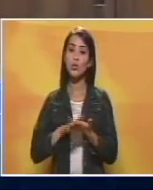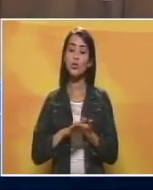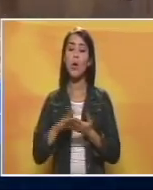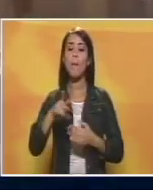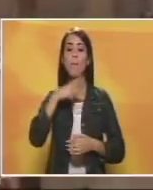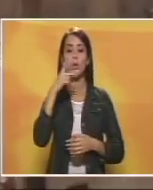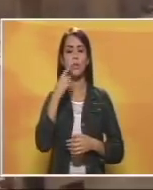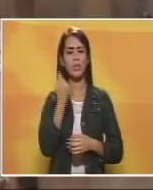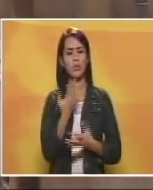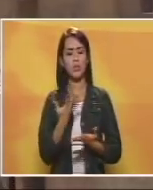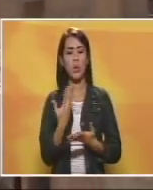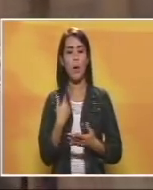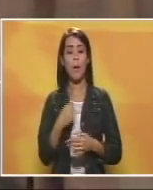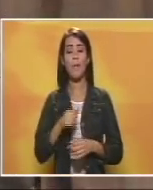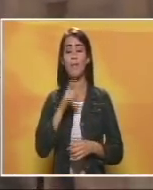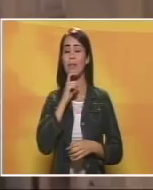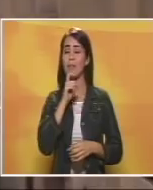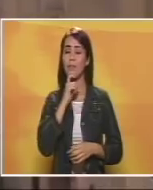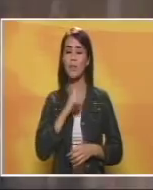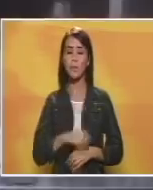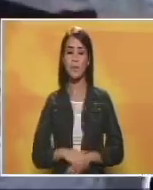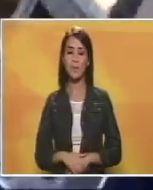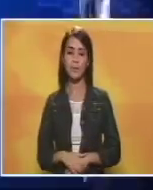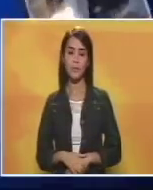política, sino que la hace más difícil.